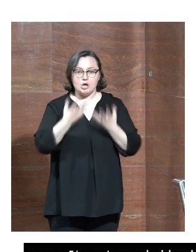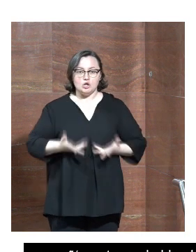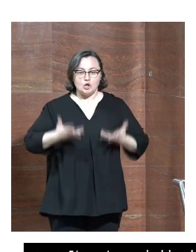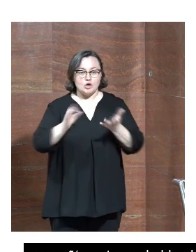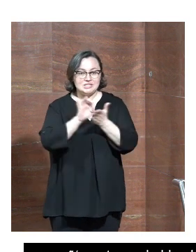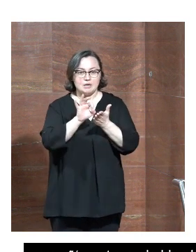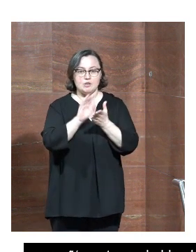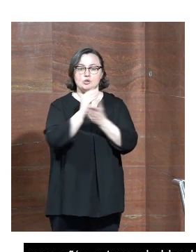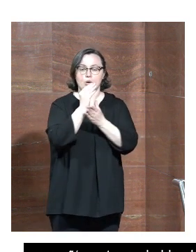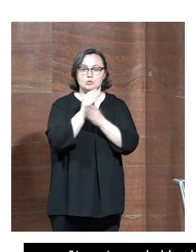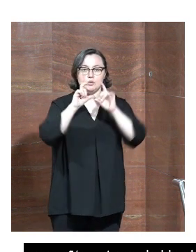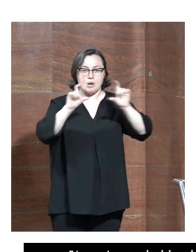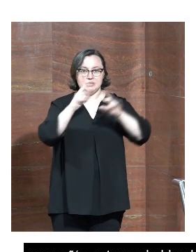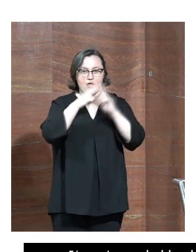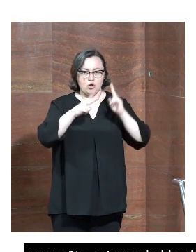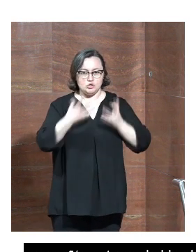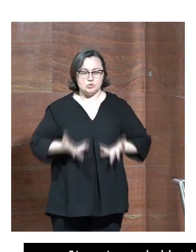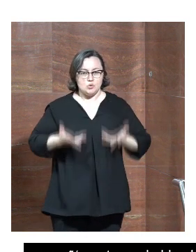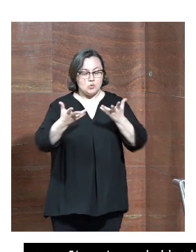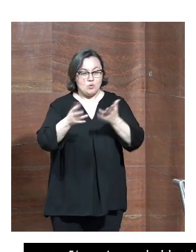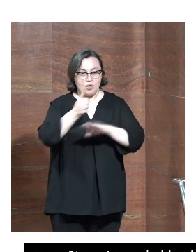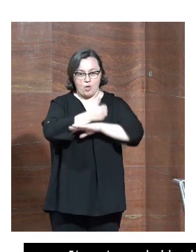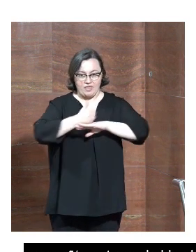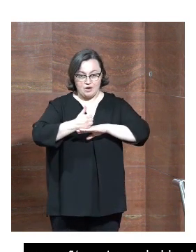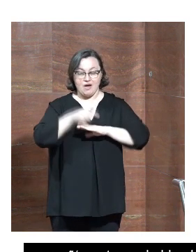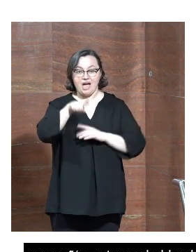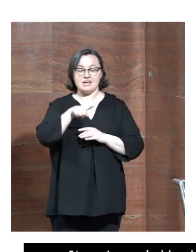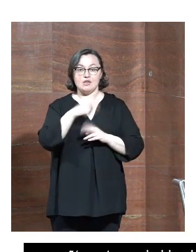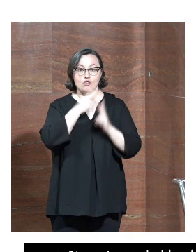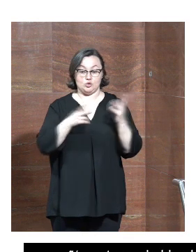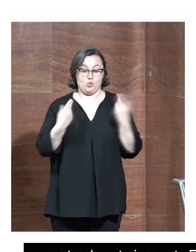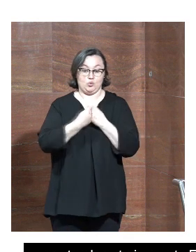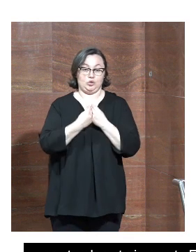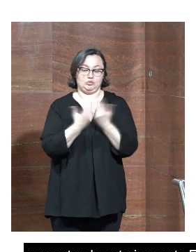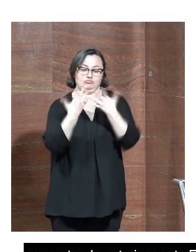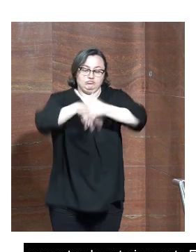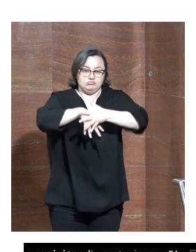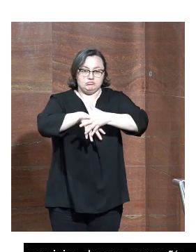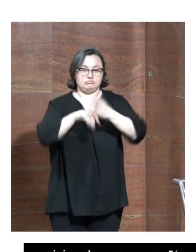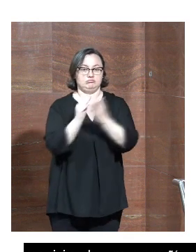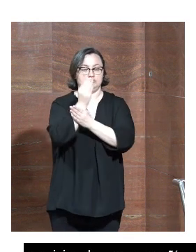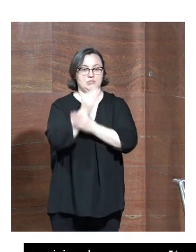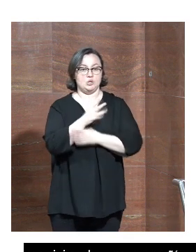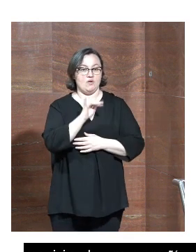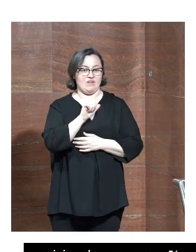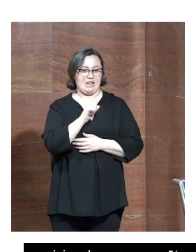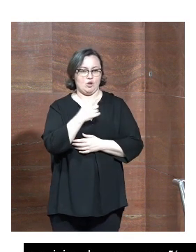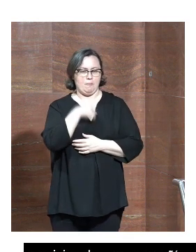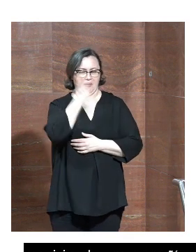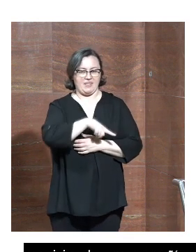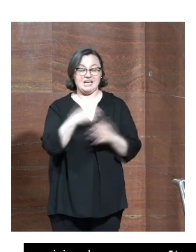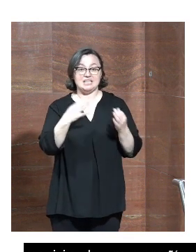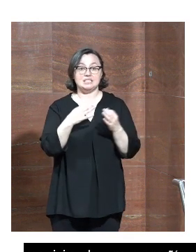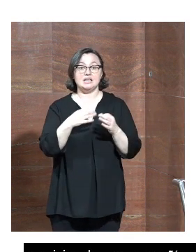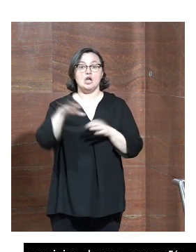o servicios de una compañía. Y aquí donde se unen las dos cosas, en algo que Fernando estoy seguro que conoce muy bien, que es el